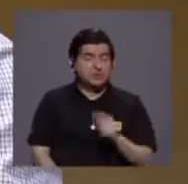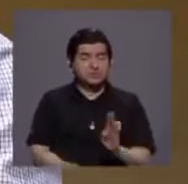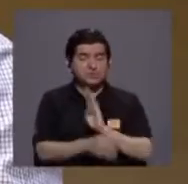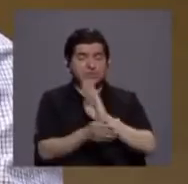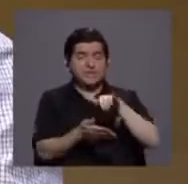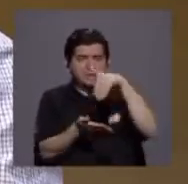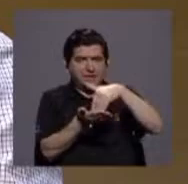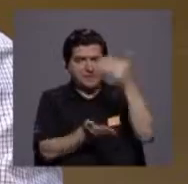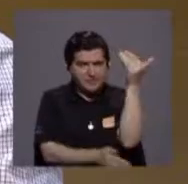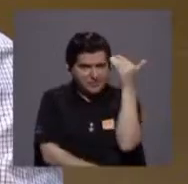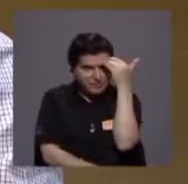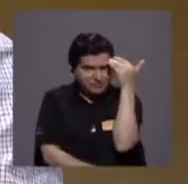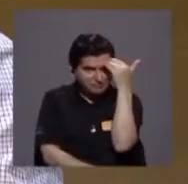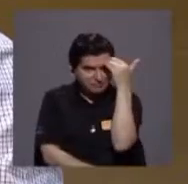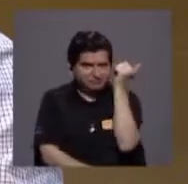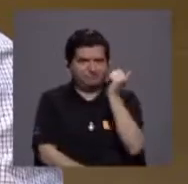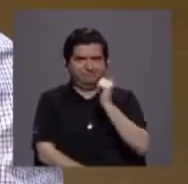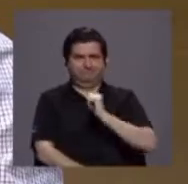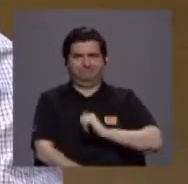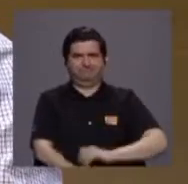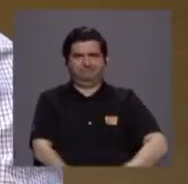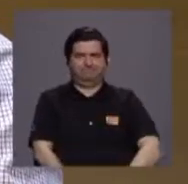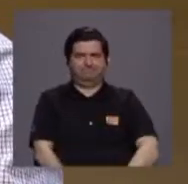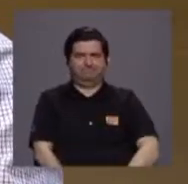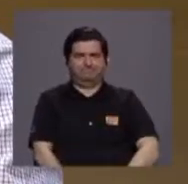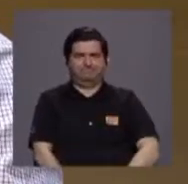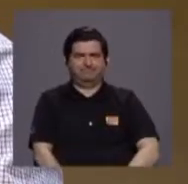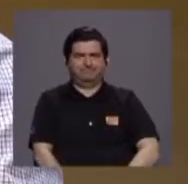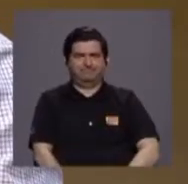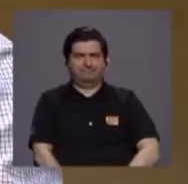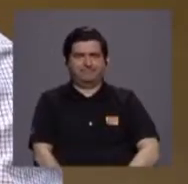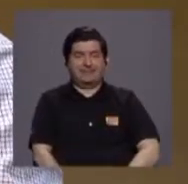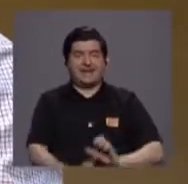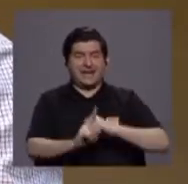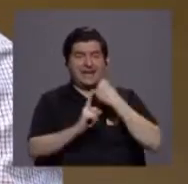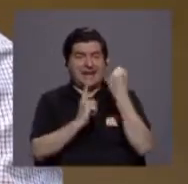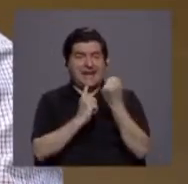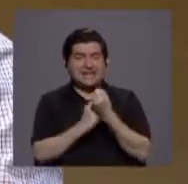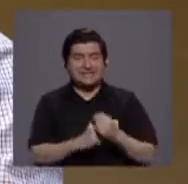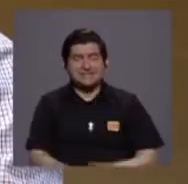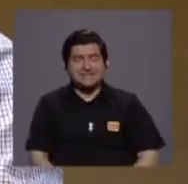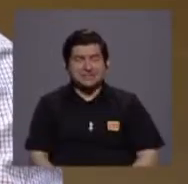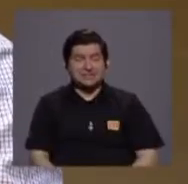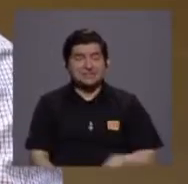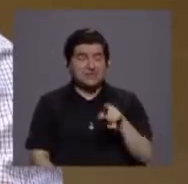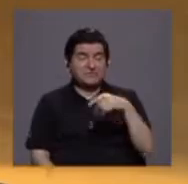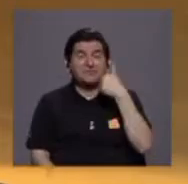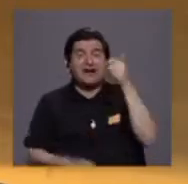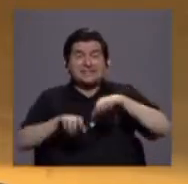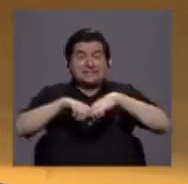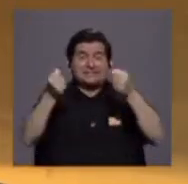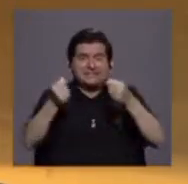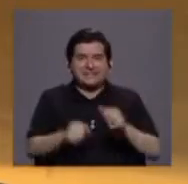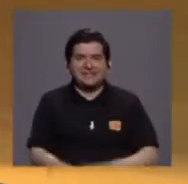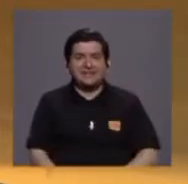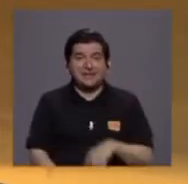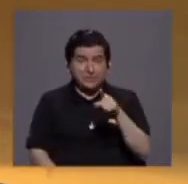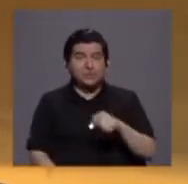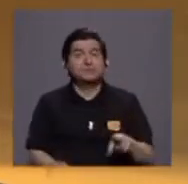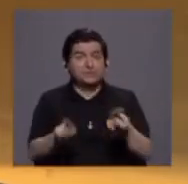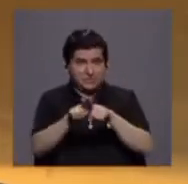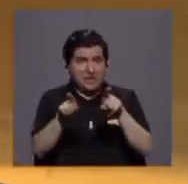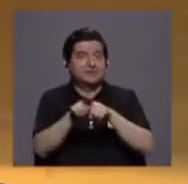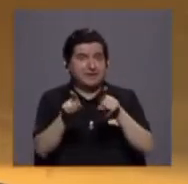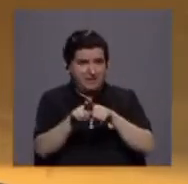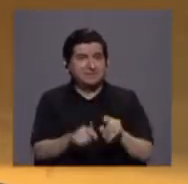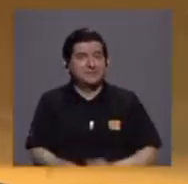Central sabe, que la cuerda se rompe. Y usted que estuvo más tiempo y más adentro lo sabe por lo mejor. más